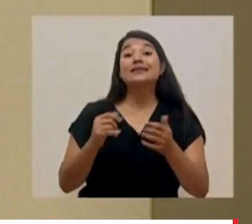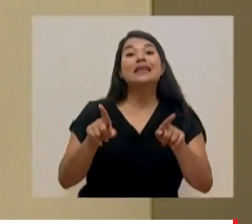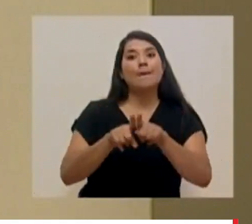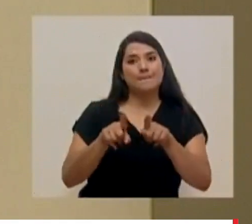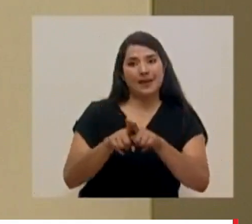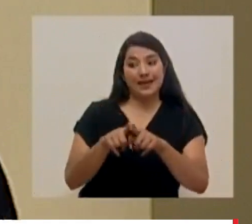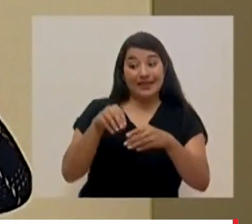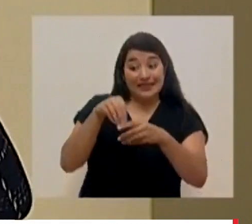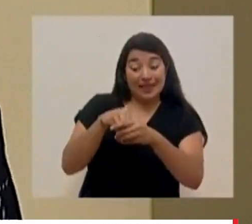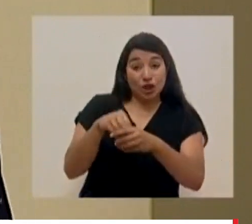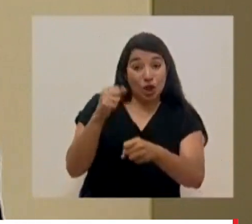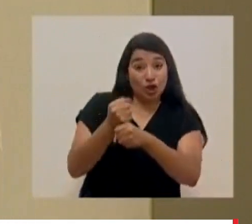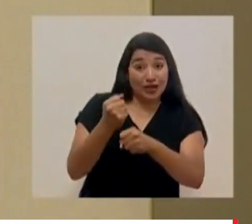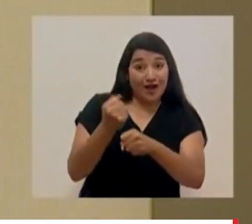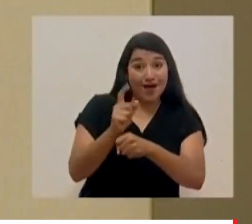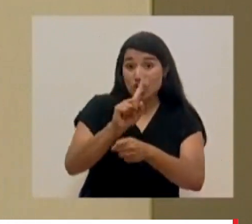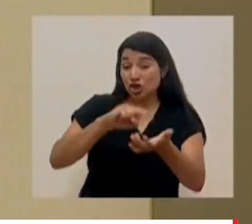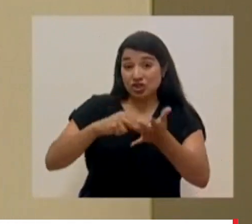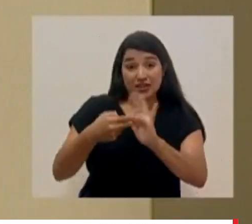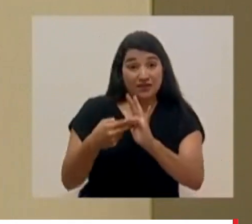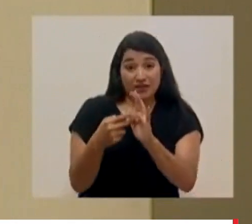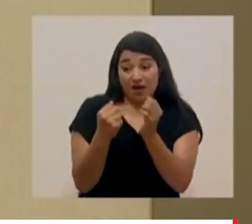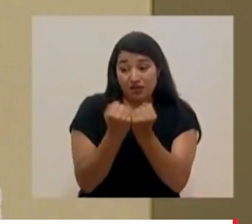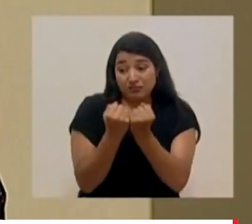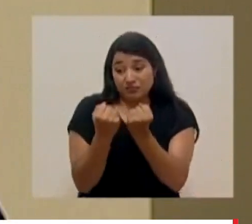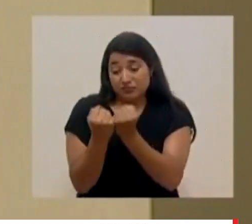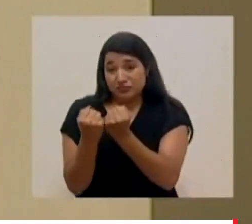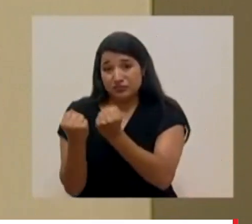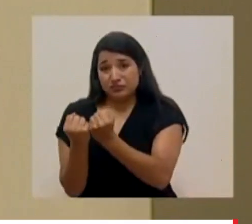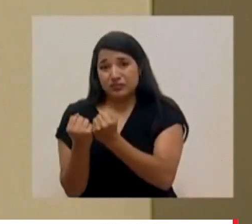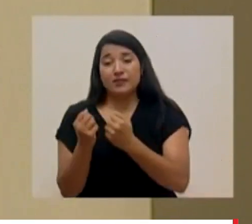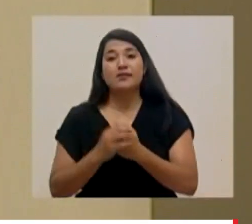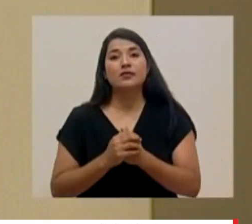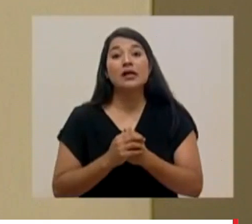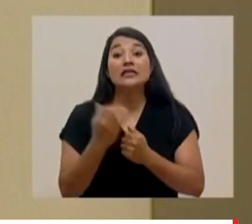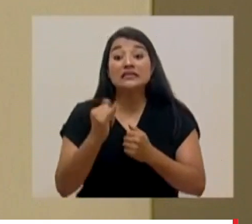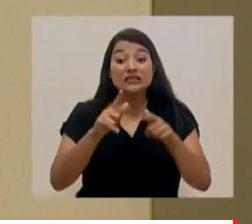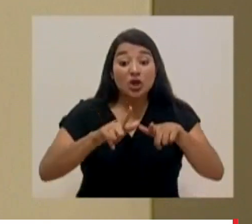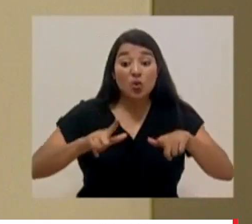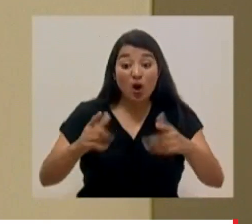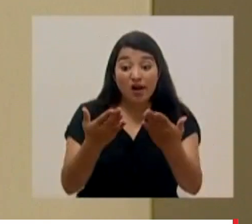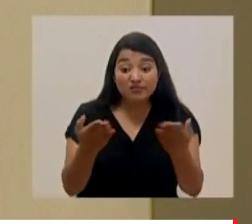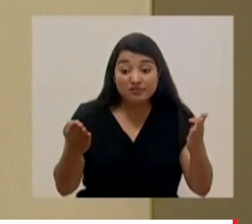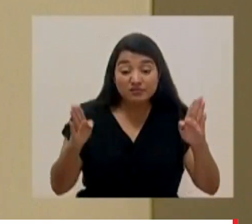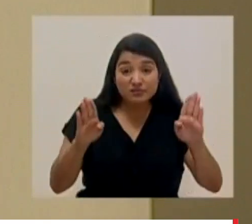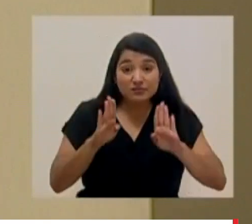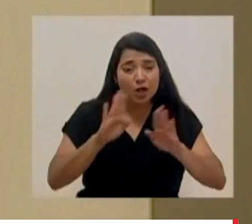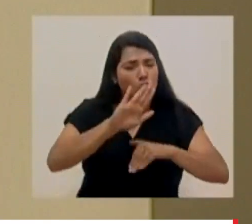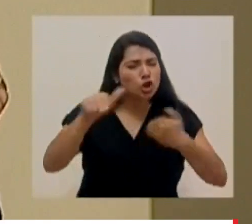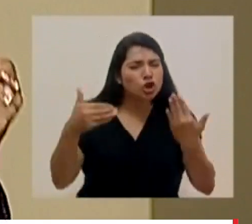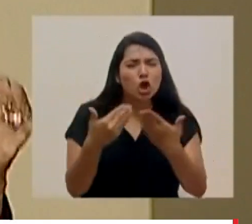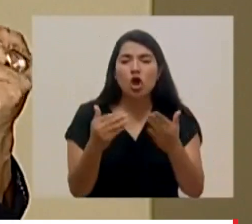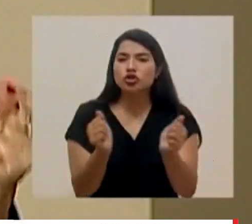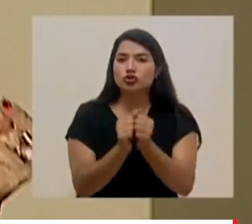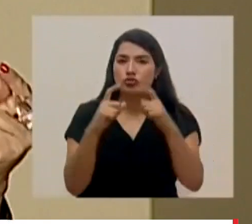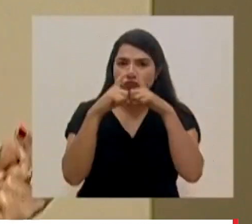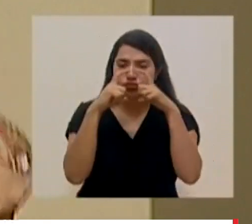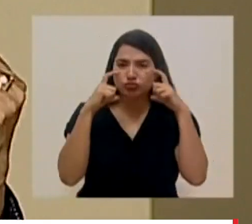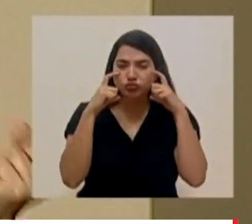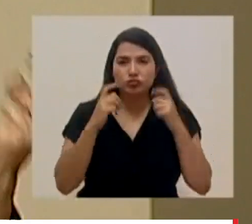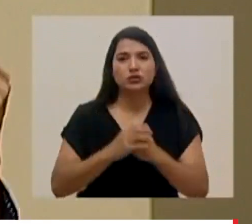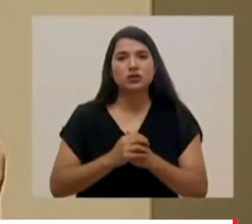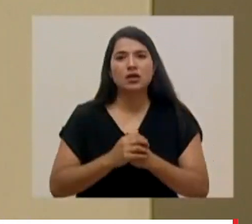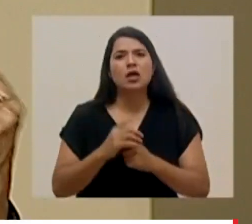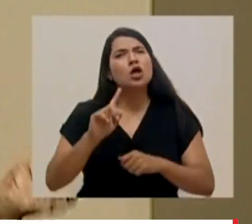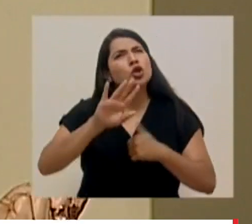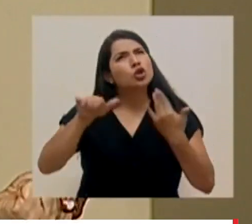física. Todo el mundo en un espacio cerrado, con mascarilla puesta. Todos tenemos que pensar que yo no sé qué